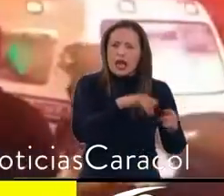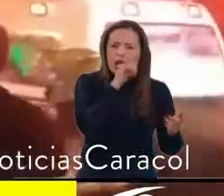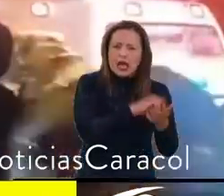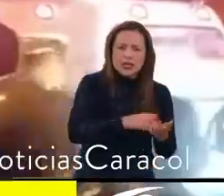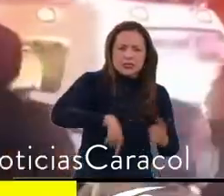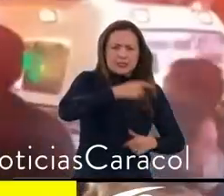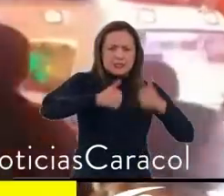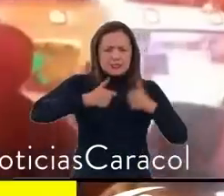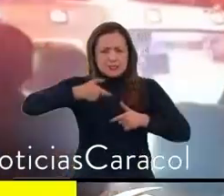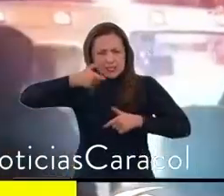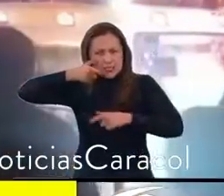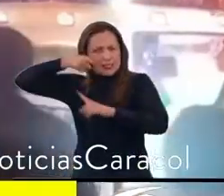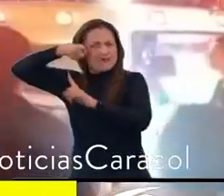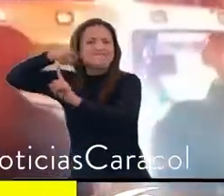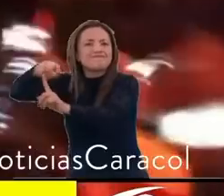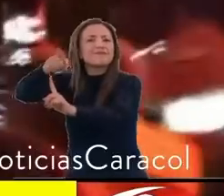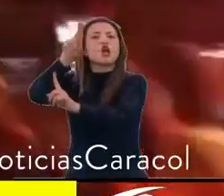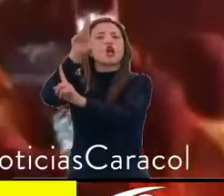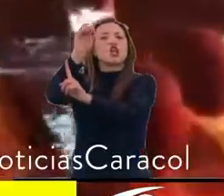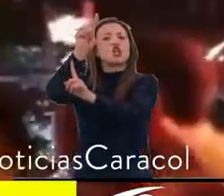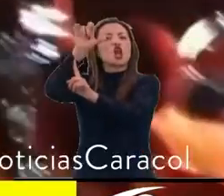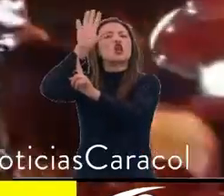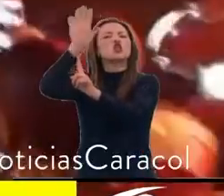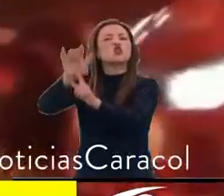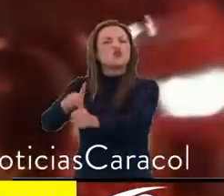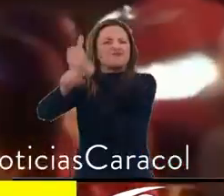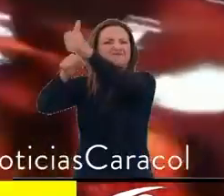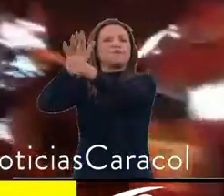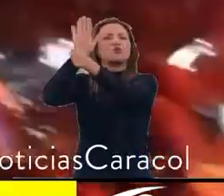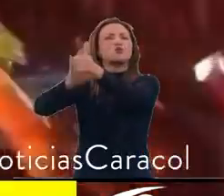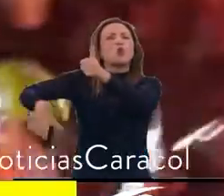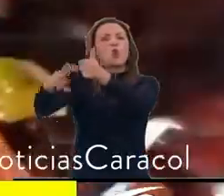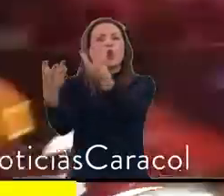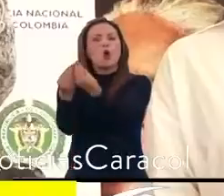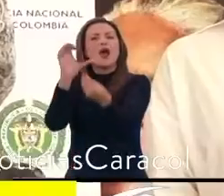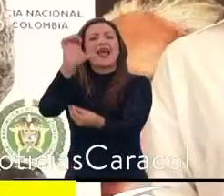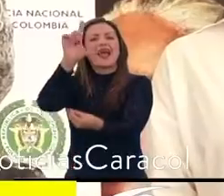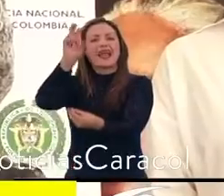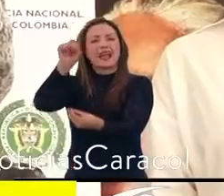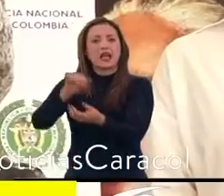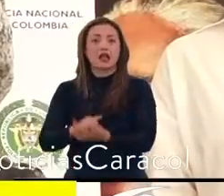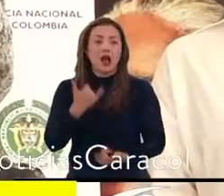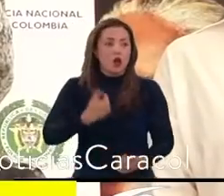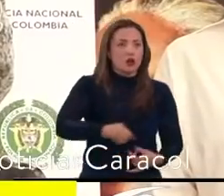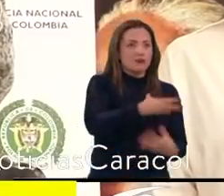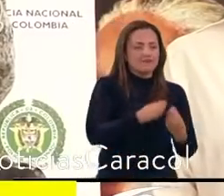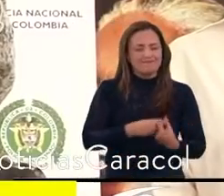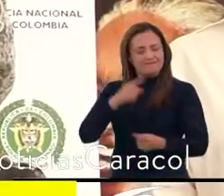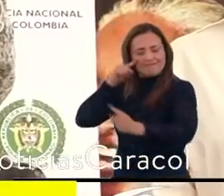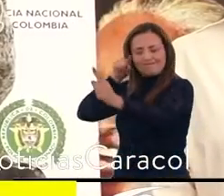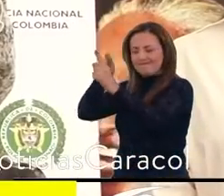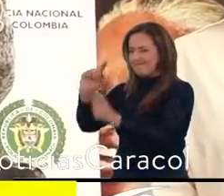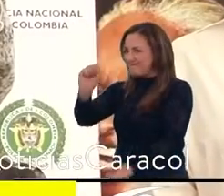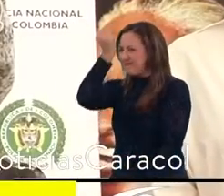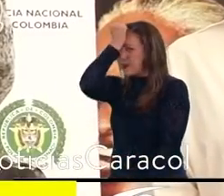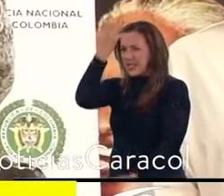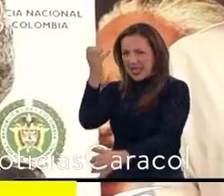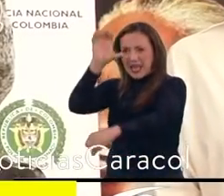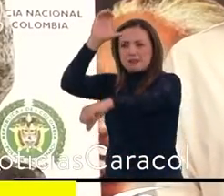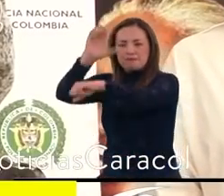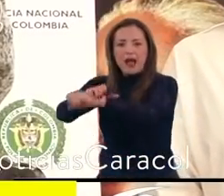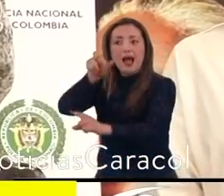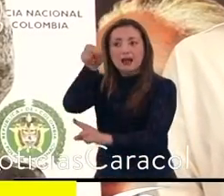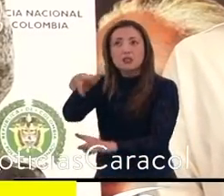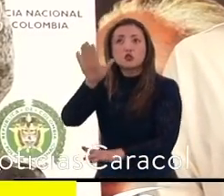autoridades alias 'el rolo' del pl n es objetivo prioritario de captura este individuo a nivel